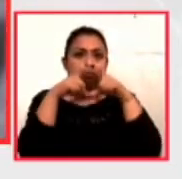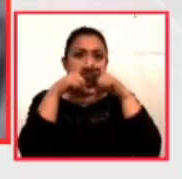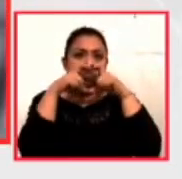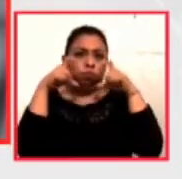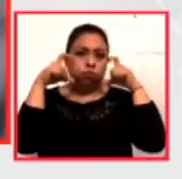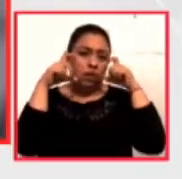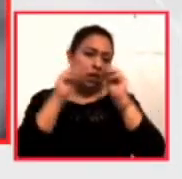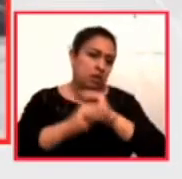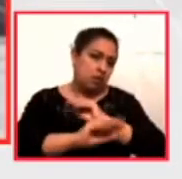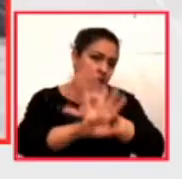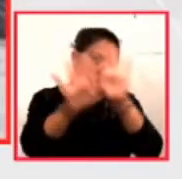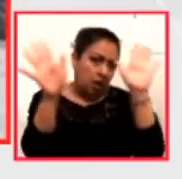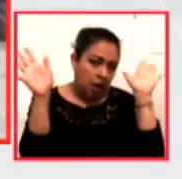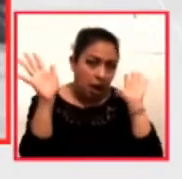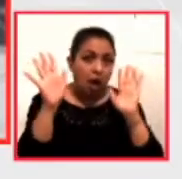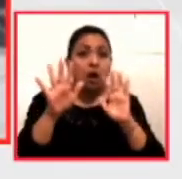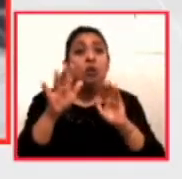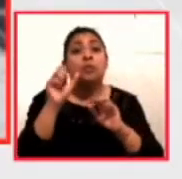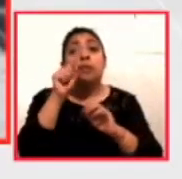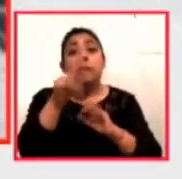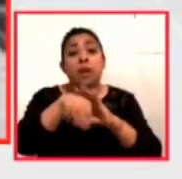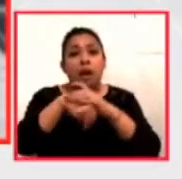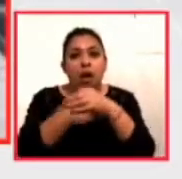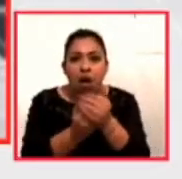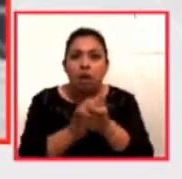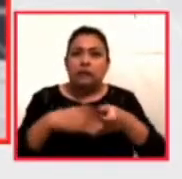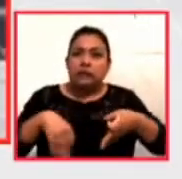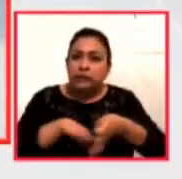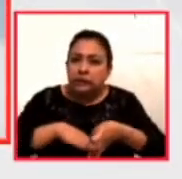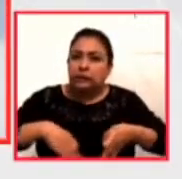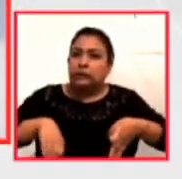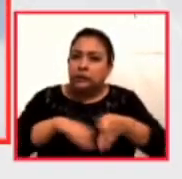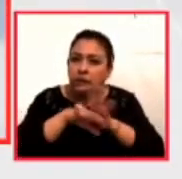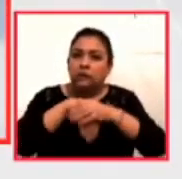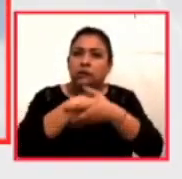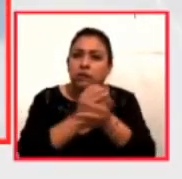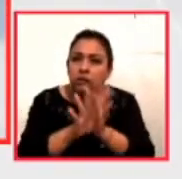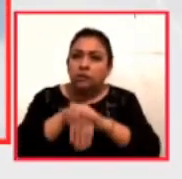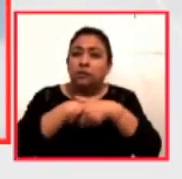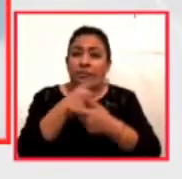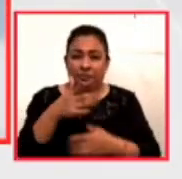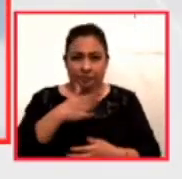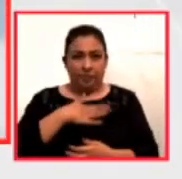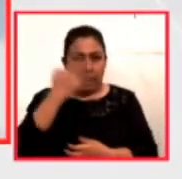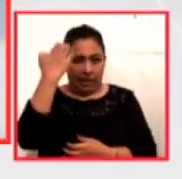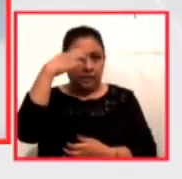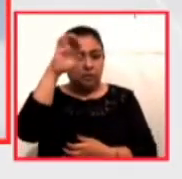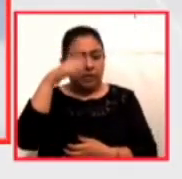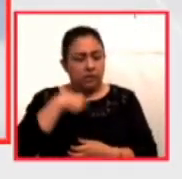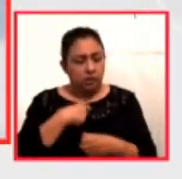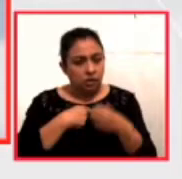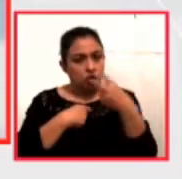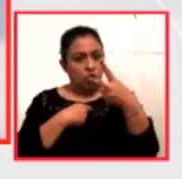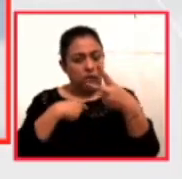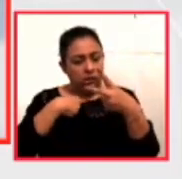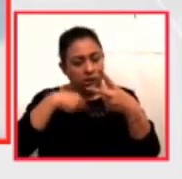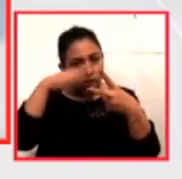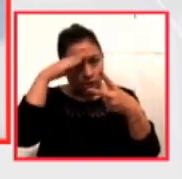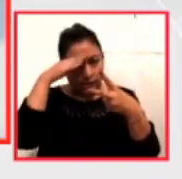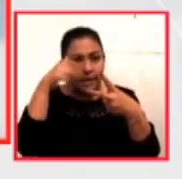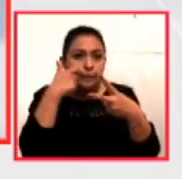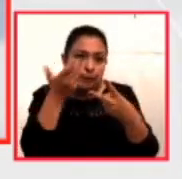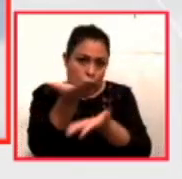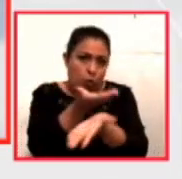y, bueno, lavándonos las manos lo más que podemos. Esta experiencia me ha dejado dos reflexiones que quisiera